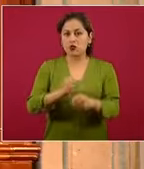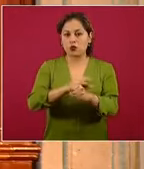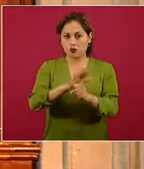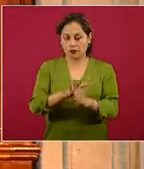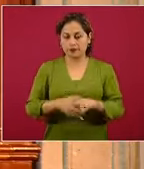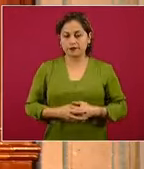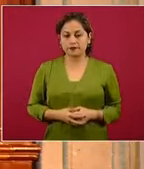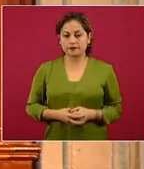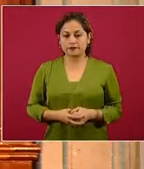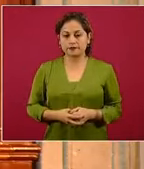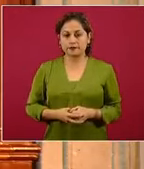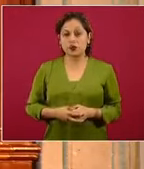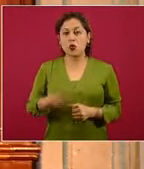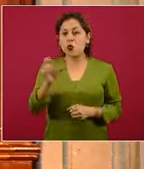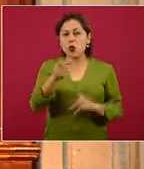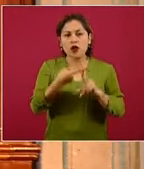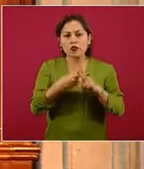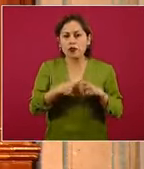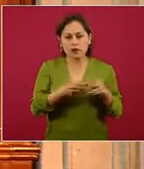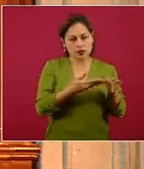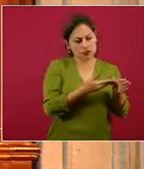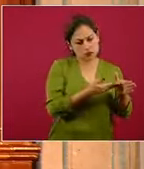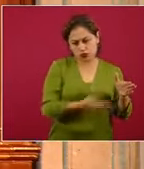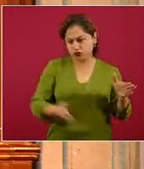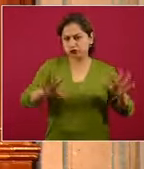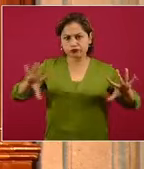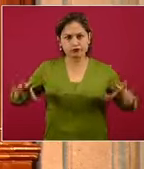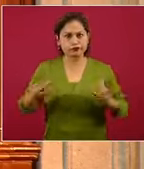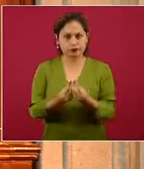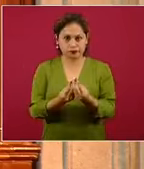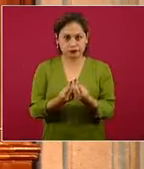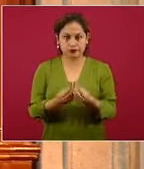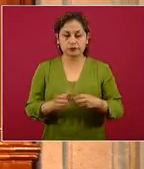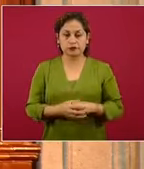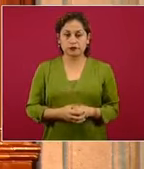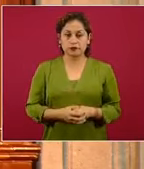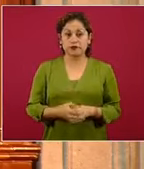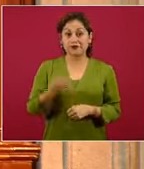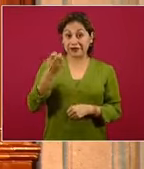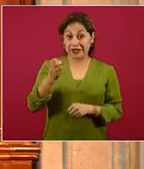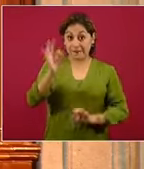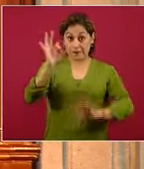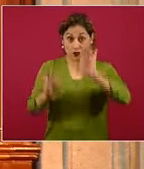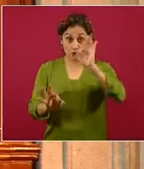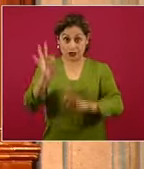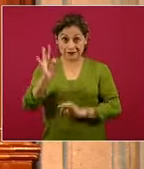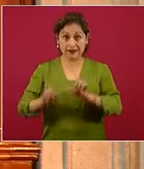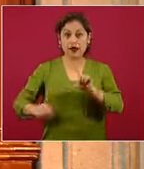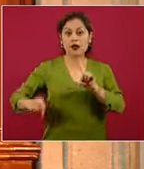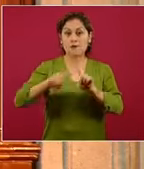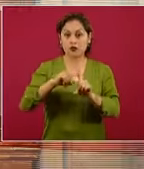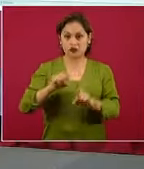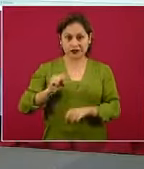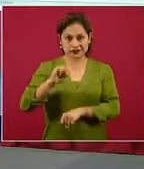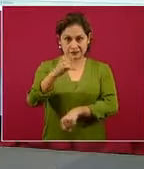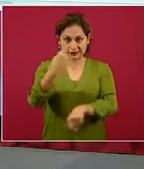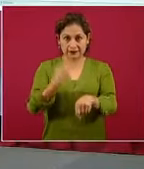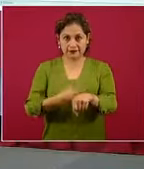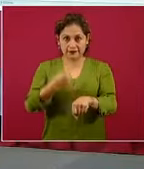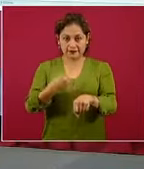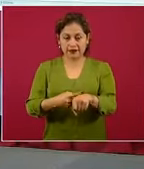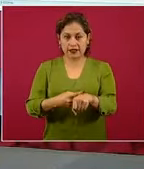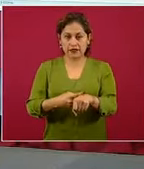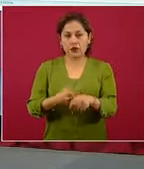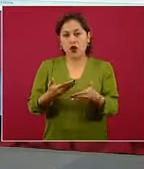acumulados desde que inició la epidemia. Por lo tanto, este porcentaje de positividad que tenemos, por ejemplo, para la